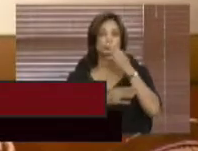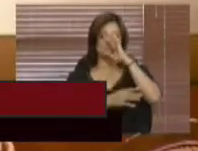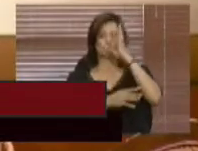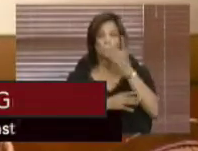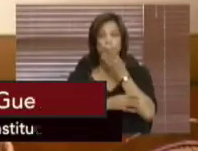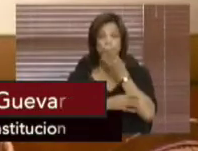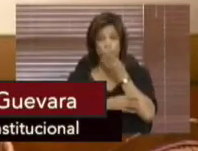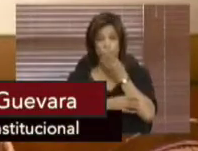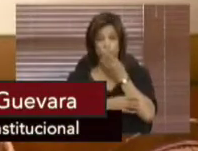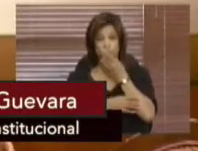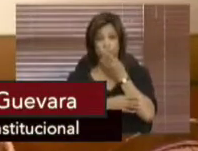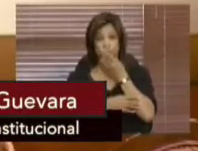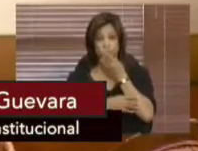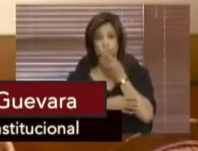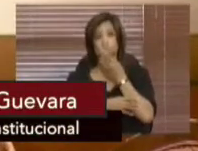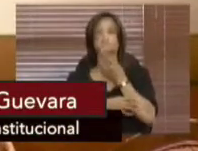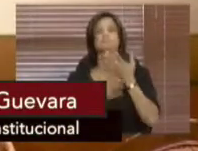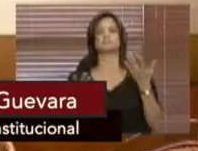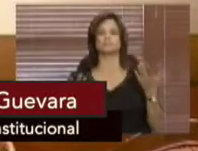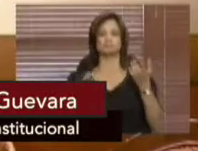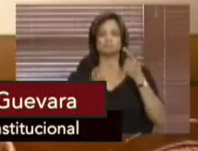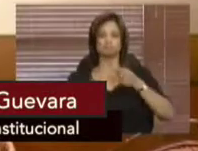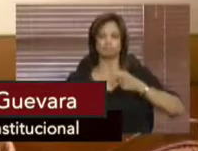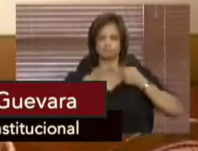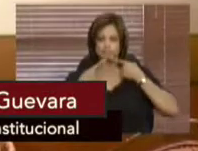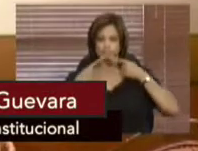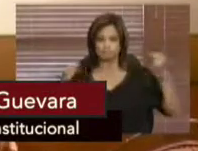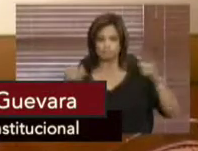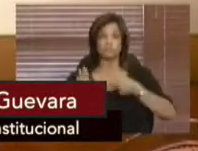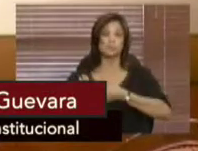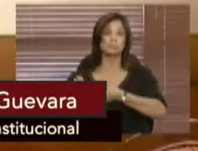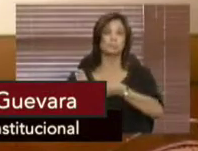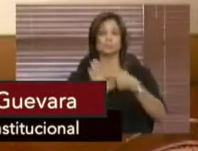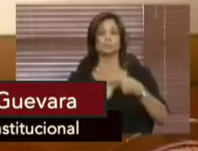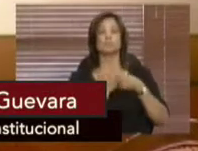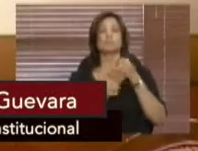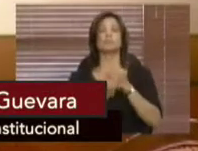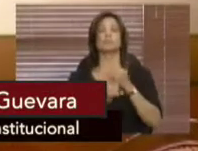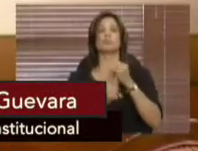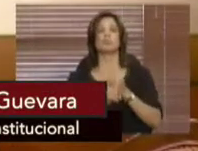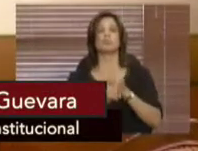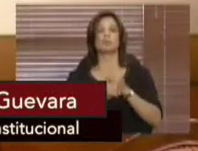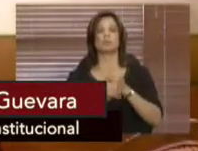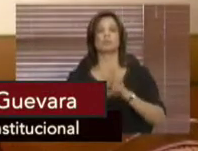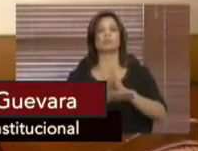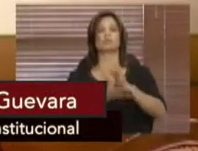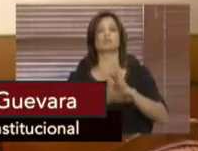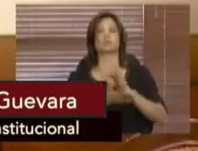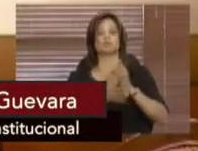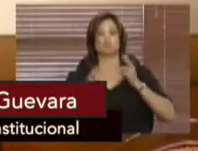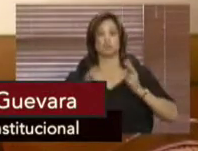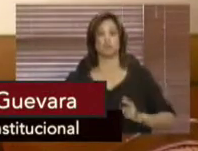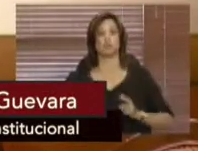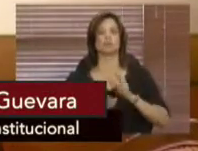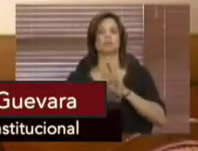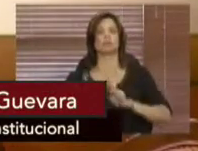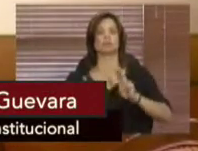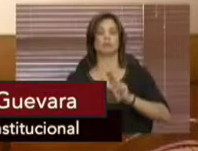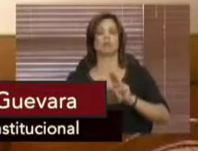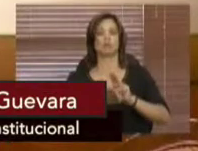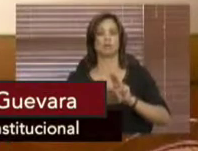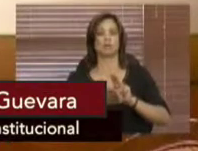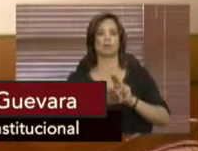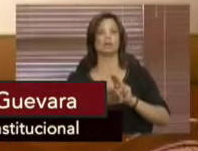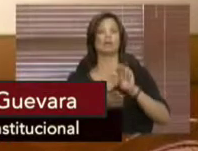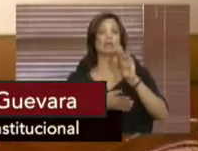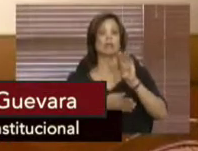República Dominicana, la cual fuera puesta en circulación por el Instituto de Derechos Humanos de la Universidad Complutense